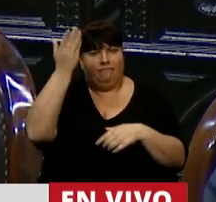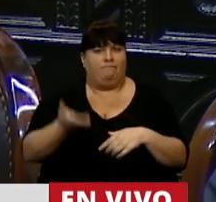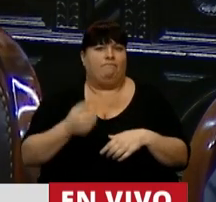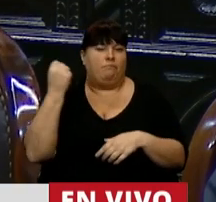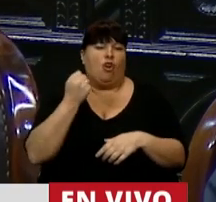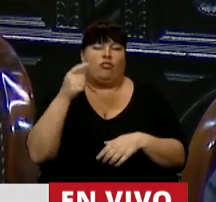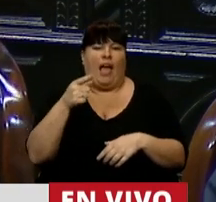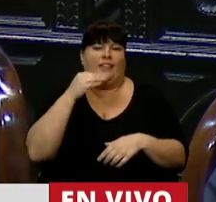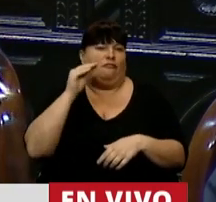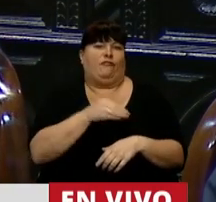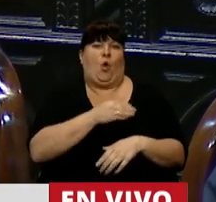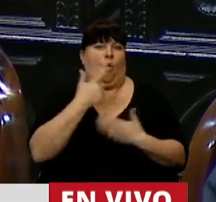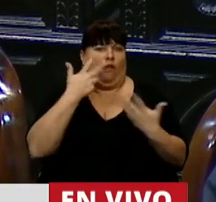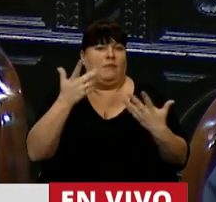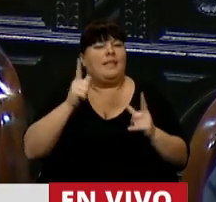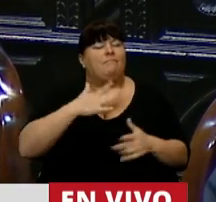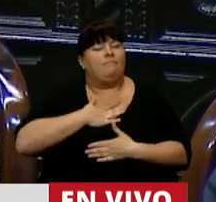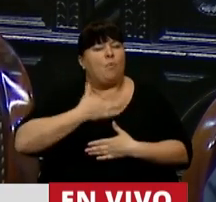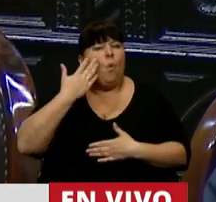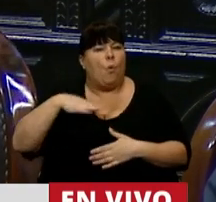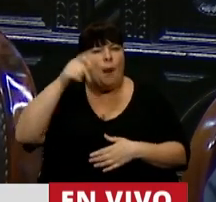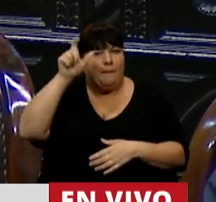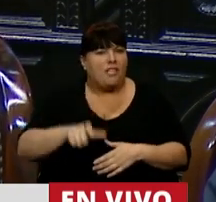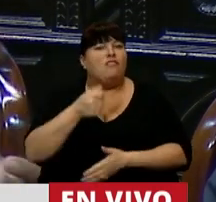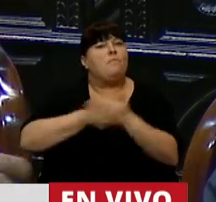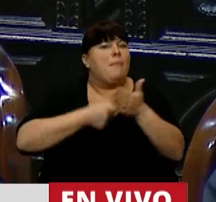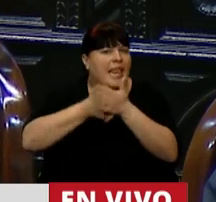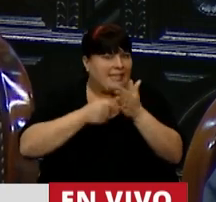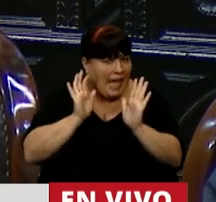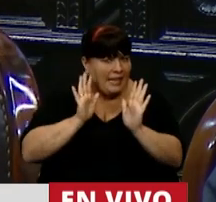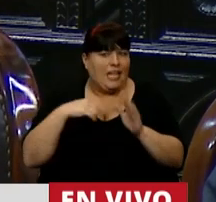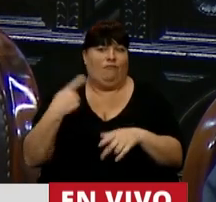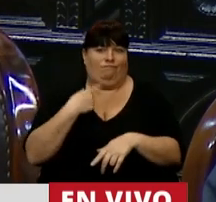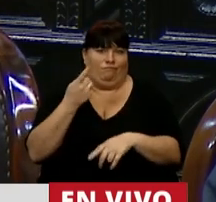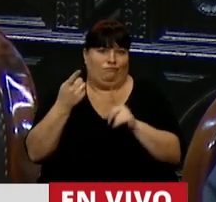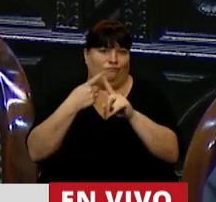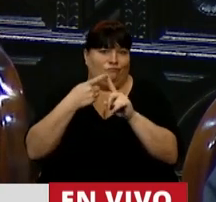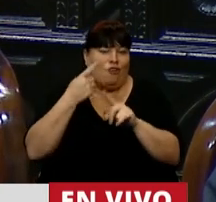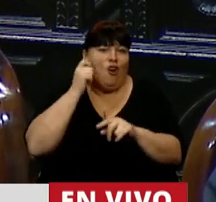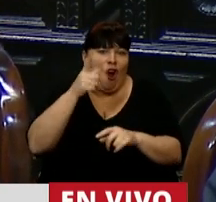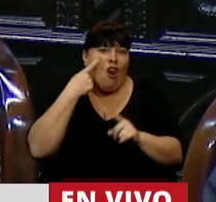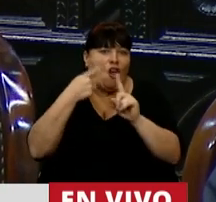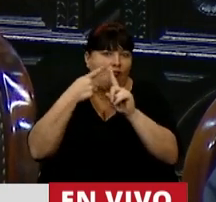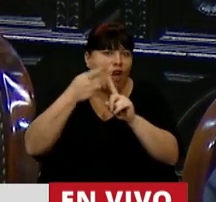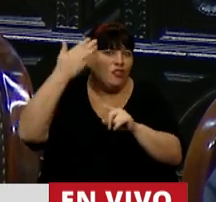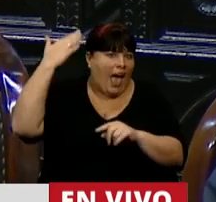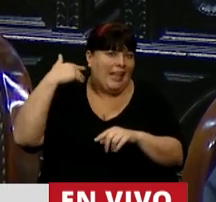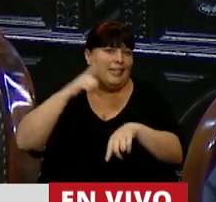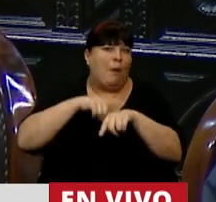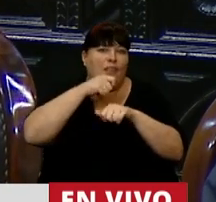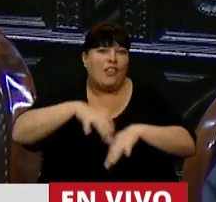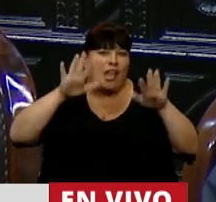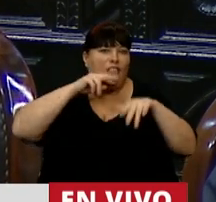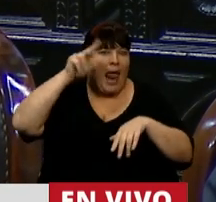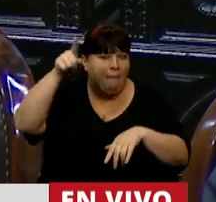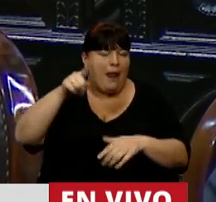figura popular y un gran ser humano y un gran militante, al menos quienes tuvimos la oportunidad de conocerlo en oportunidad de las inundaciones en